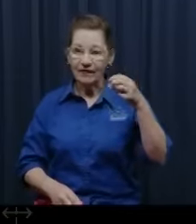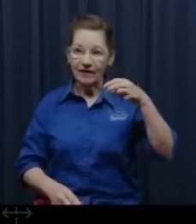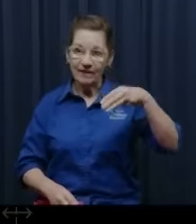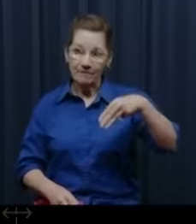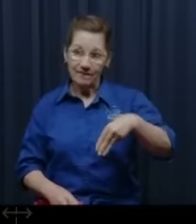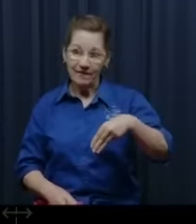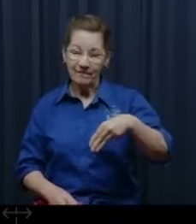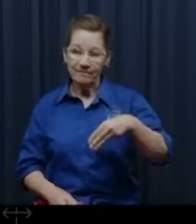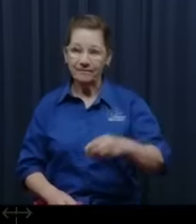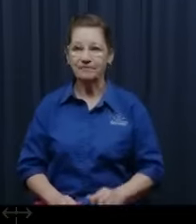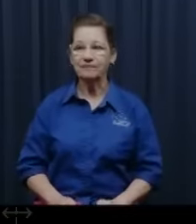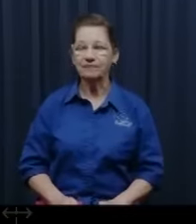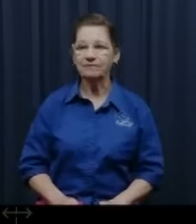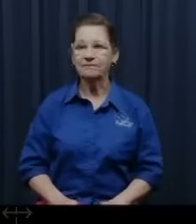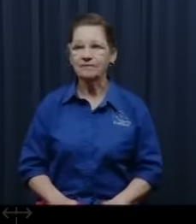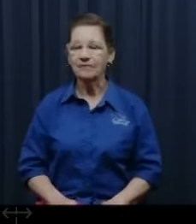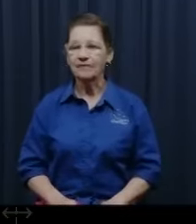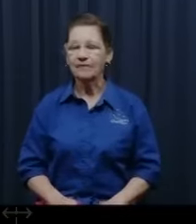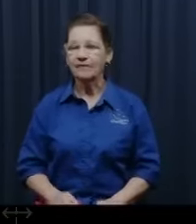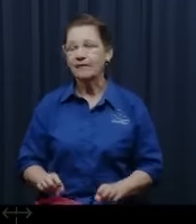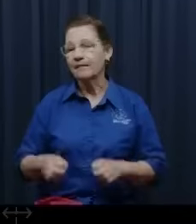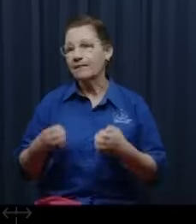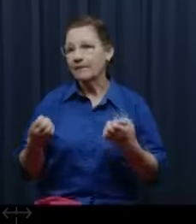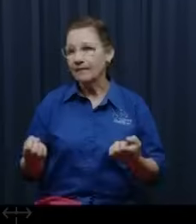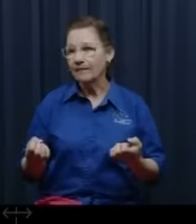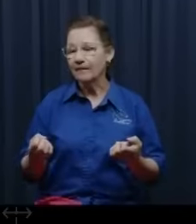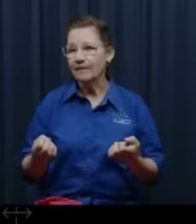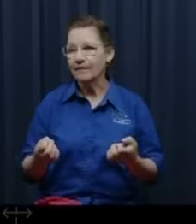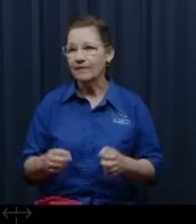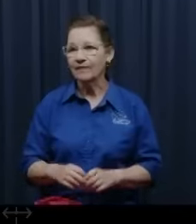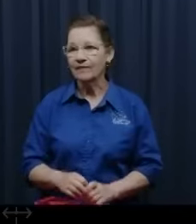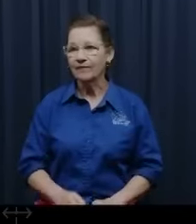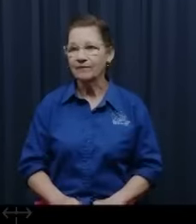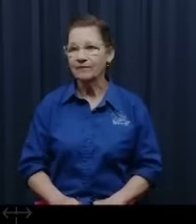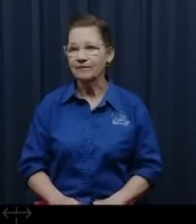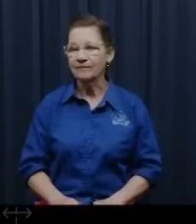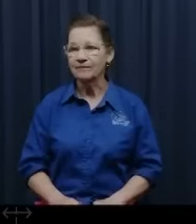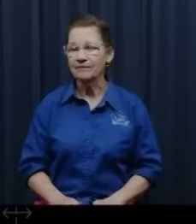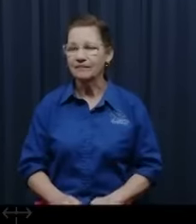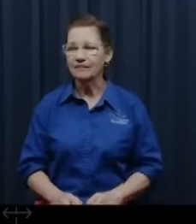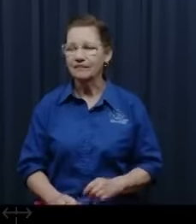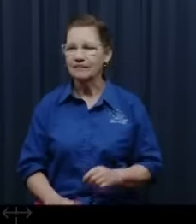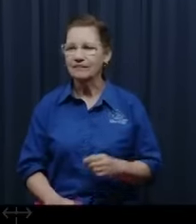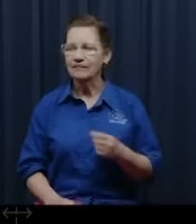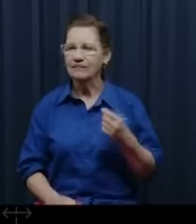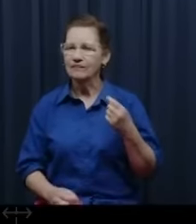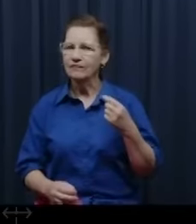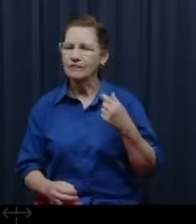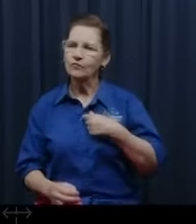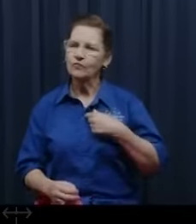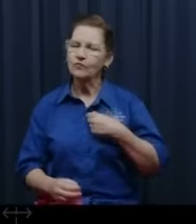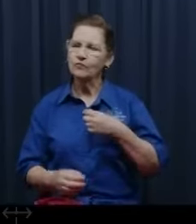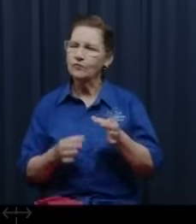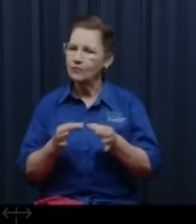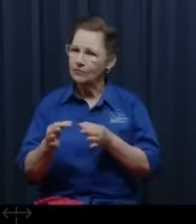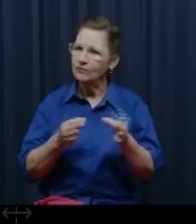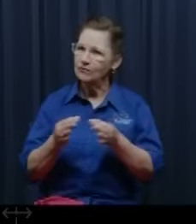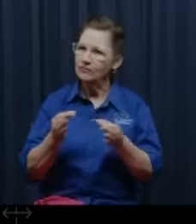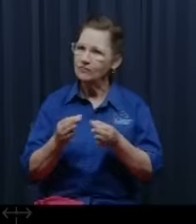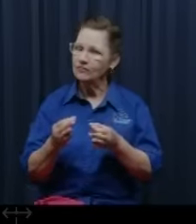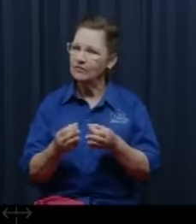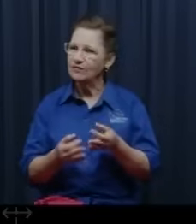es es tremendo para mí y lo y creo que debería ser para todos esto lo expliqué desde el año pasado pero lo voy